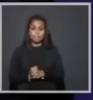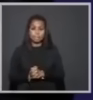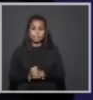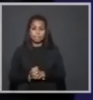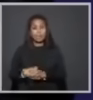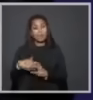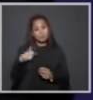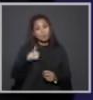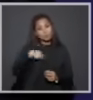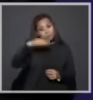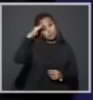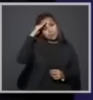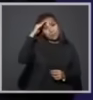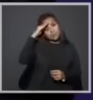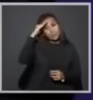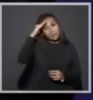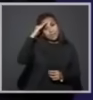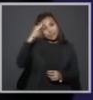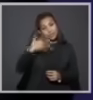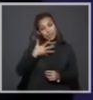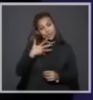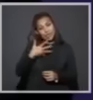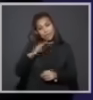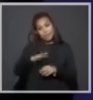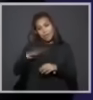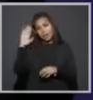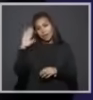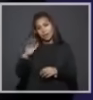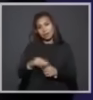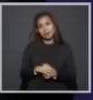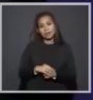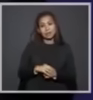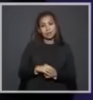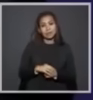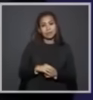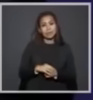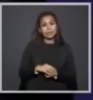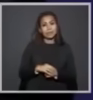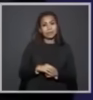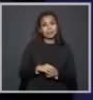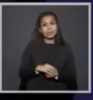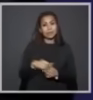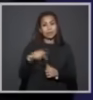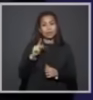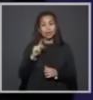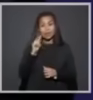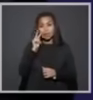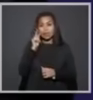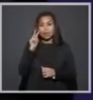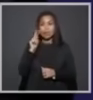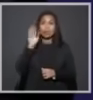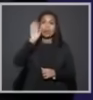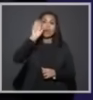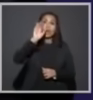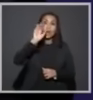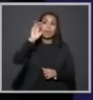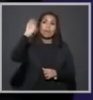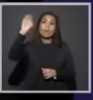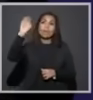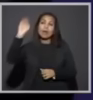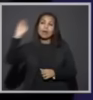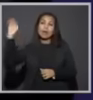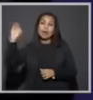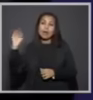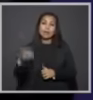estamos pensando tener mayoría en el Congreso. Yo ya estoy llamando a